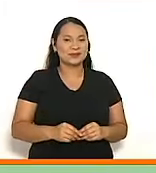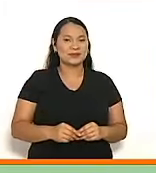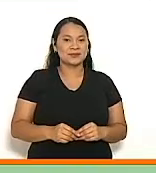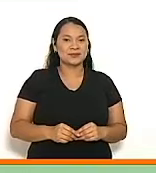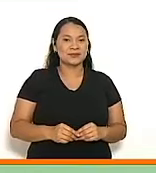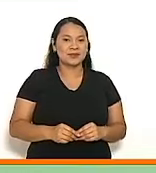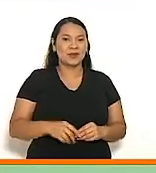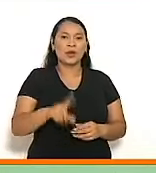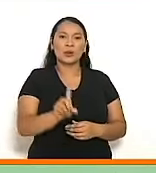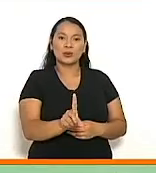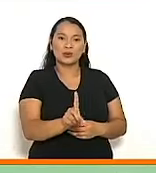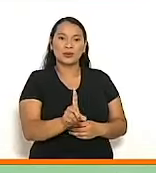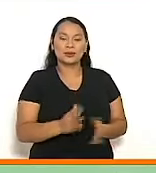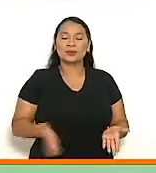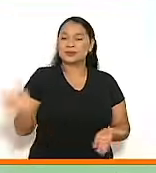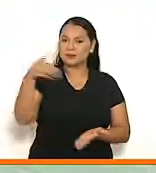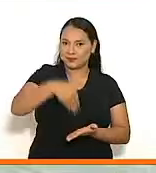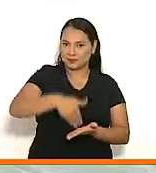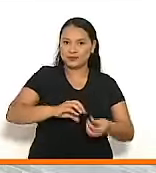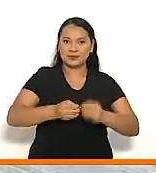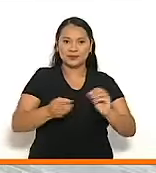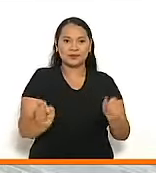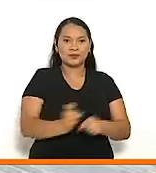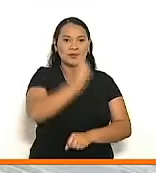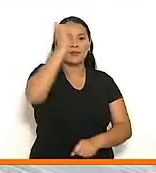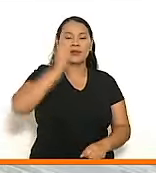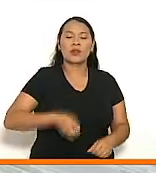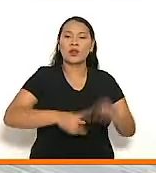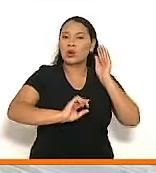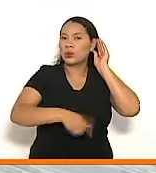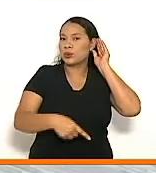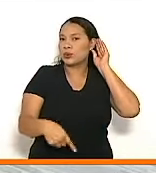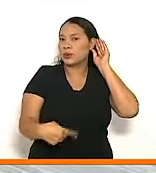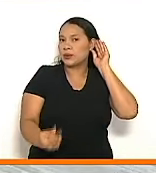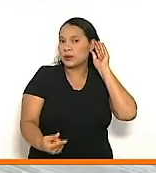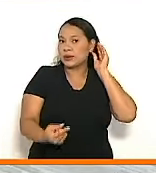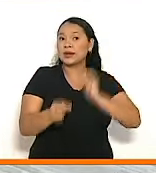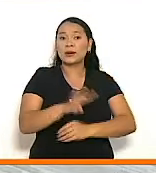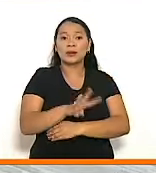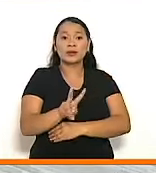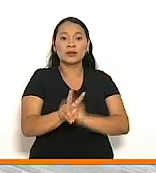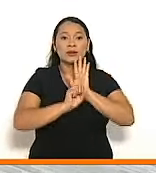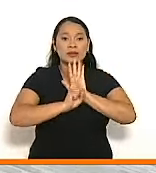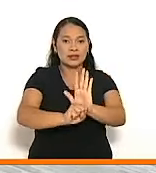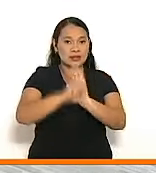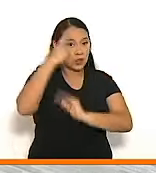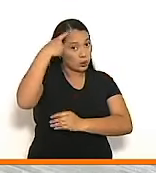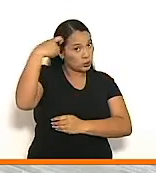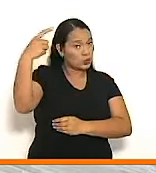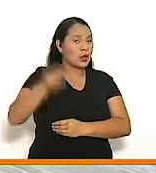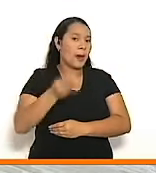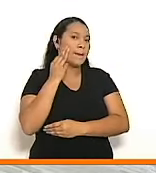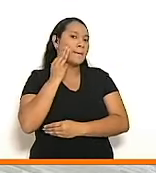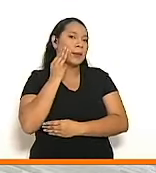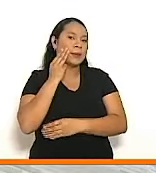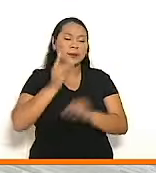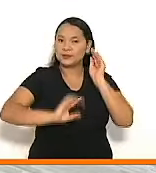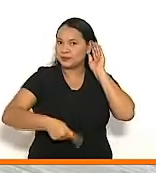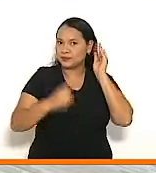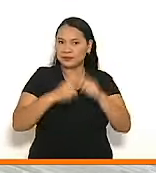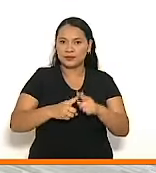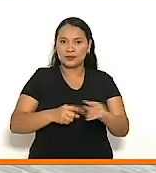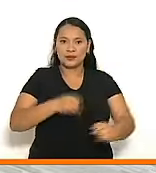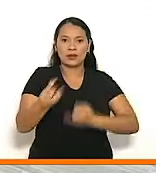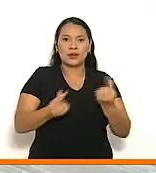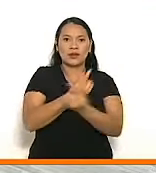El 1. Con mucho gusto repito los números ganadores. Para diaria 42 con su símbolo de sueños madre. Para Multi X,